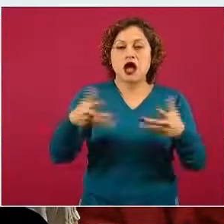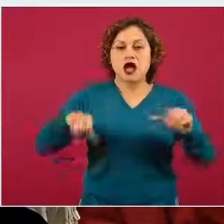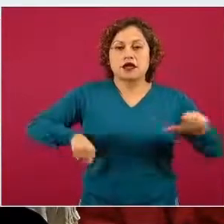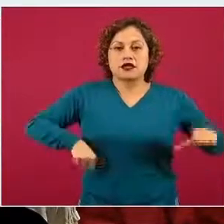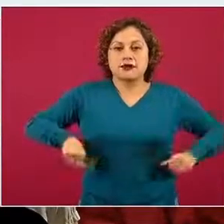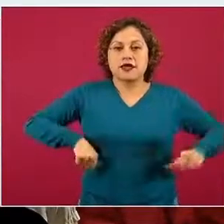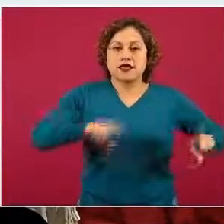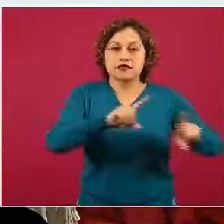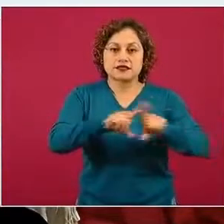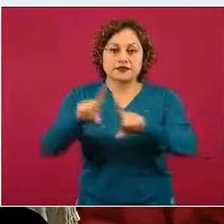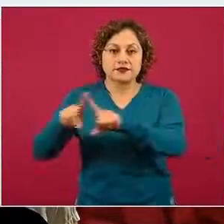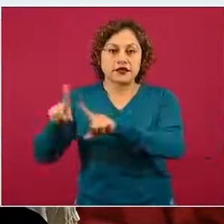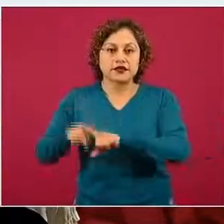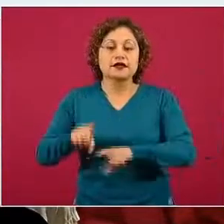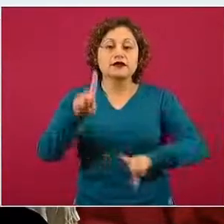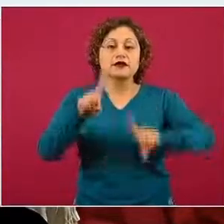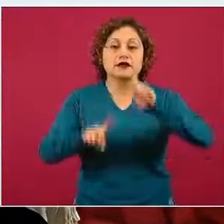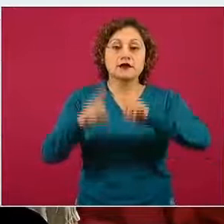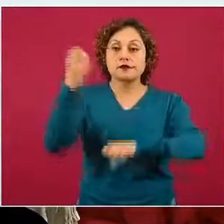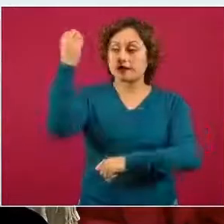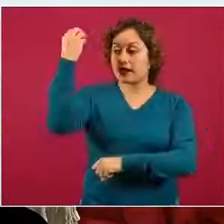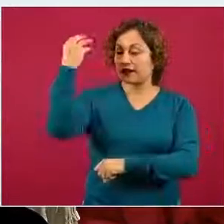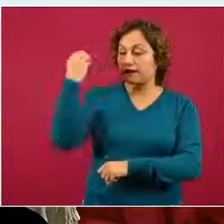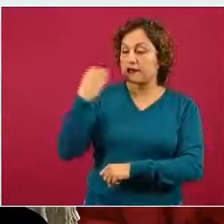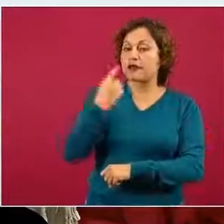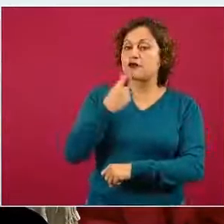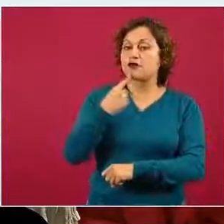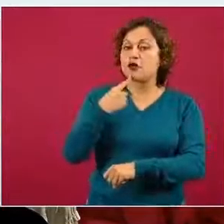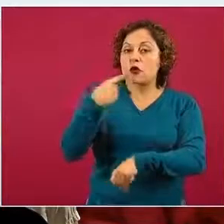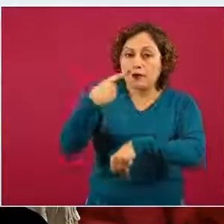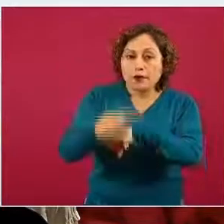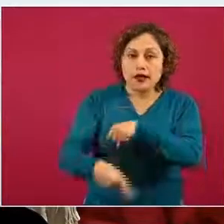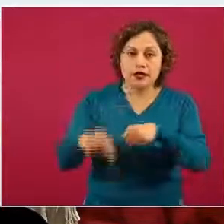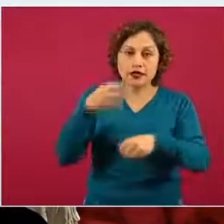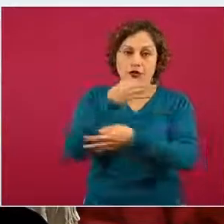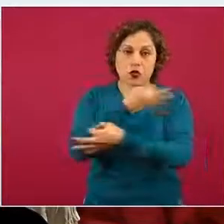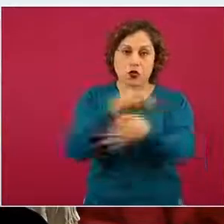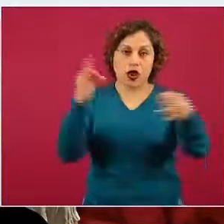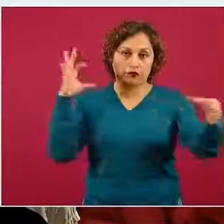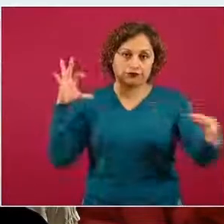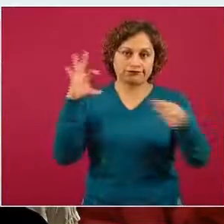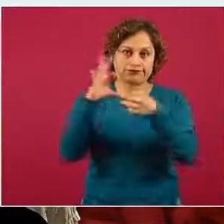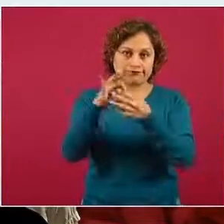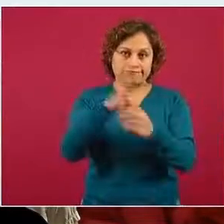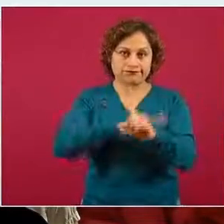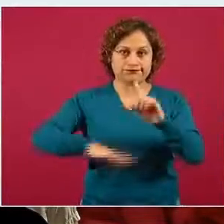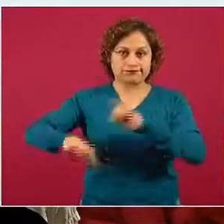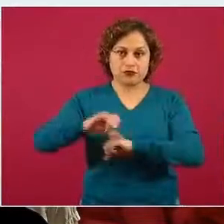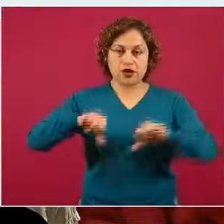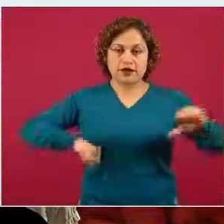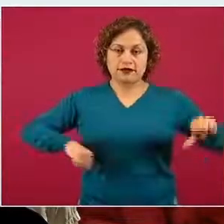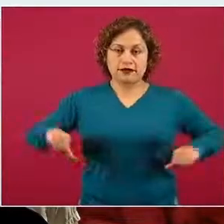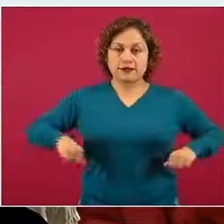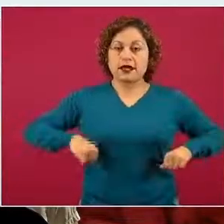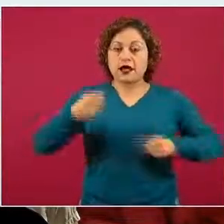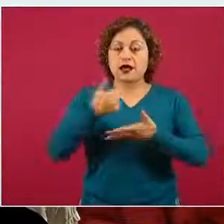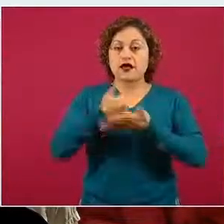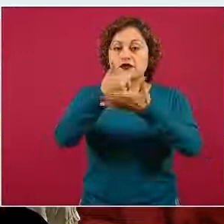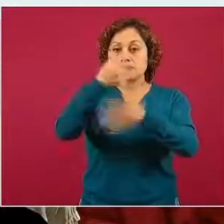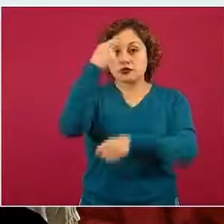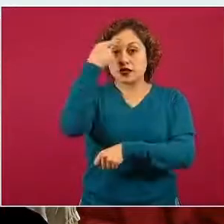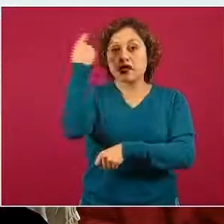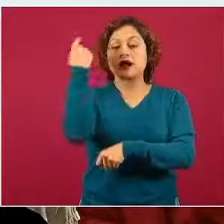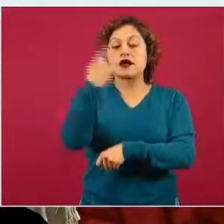del semáforo de riesgo epidémico, que permite regionalizar este riesgo y en su momento permitir a